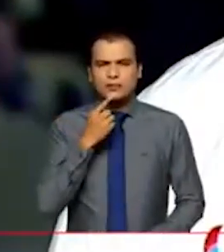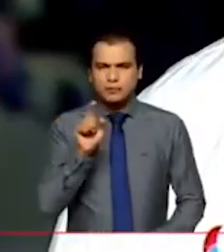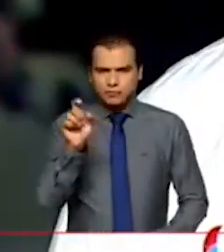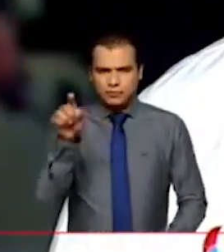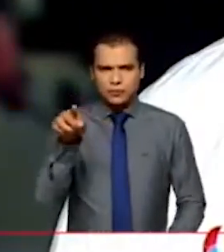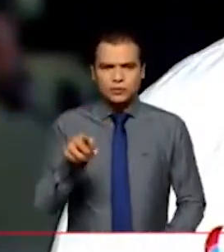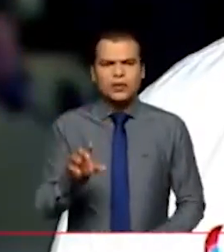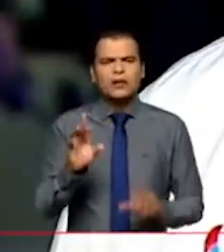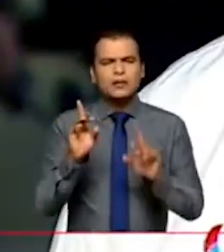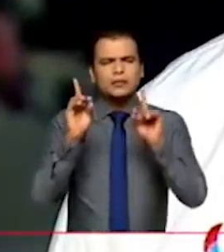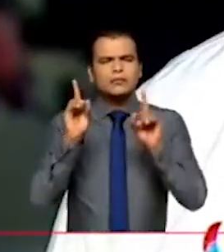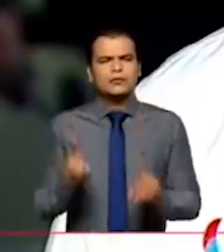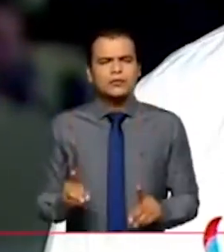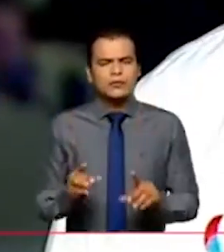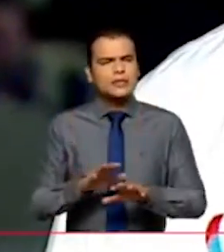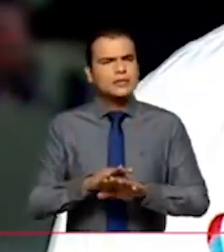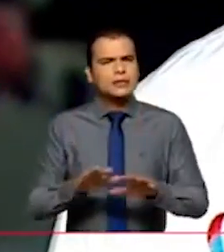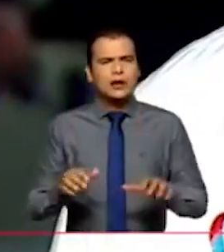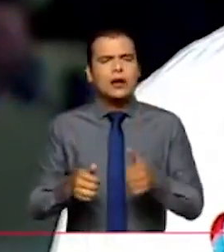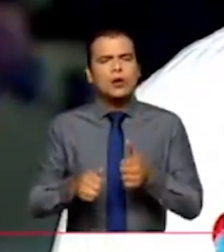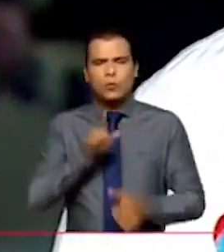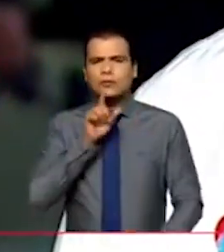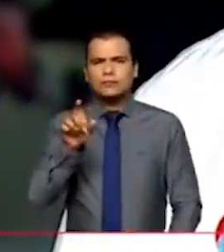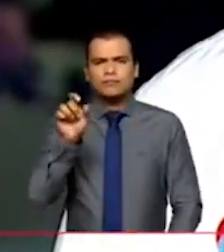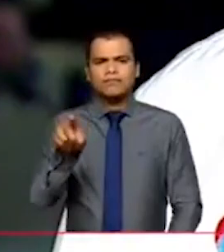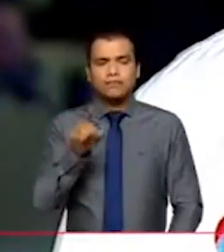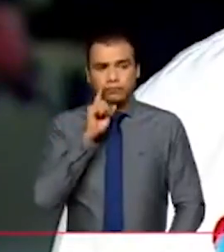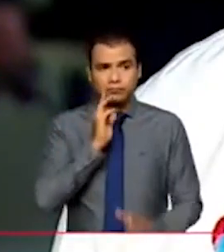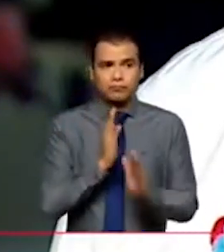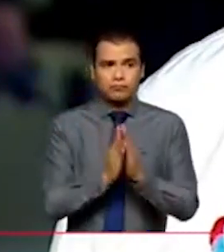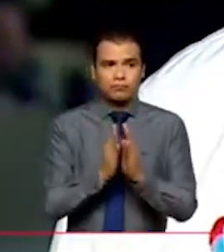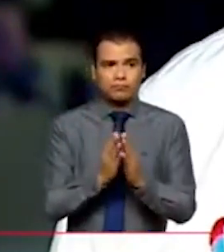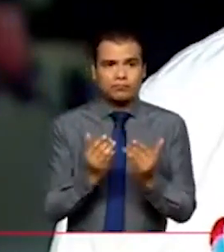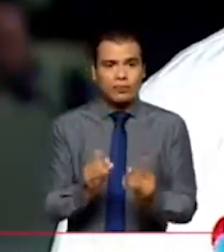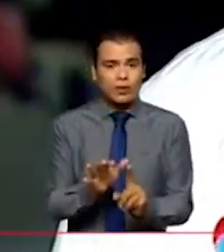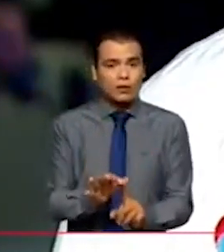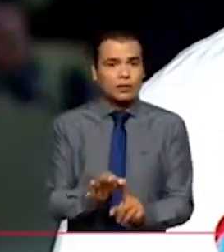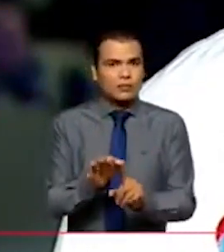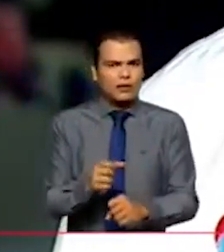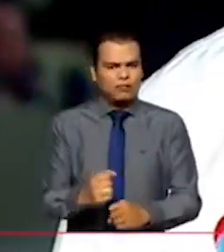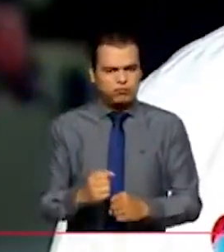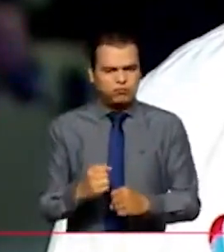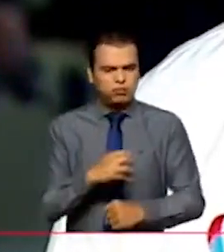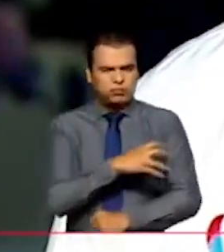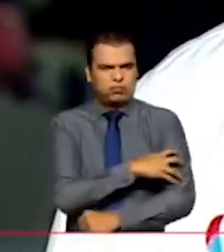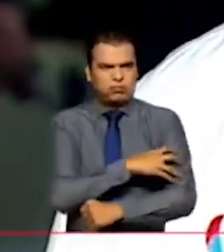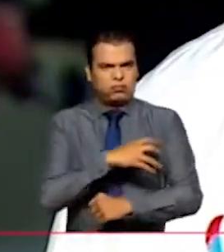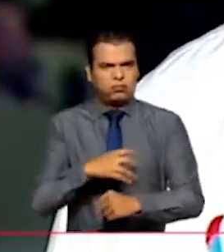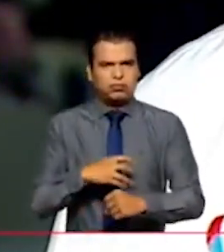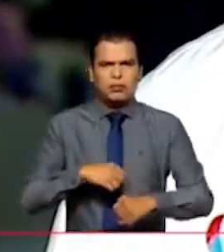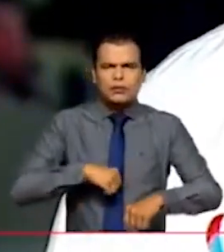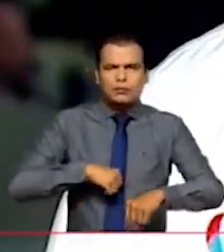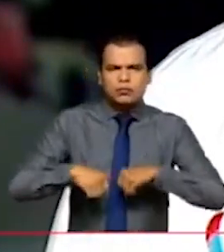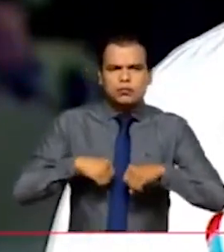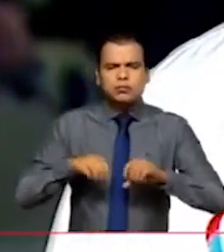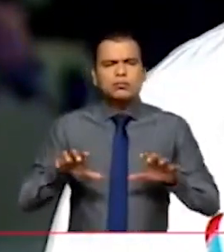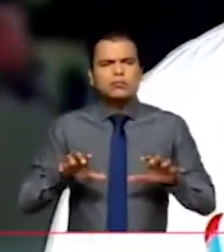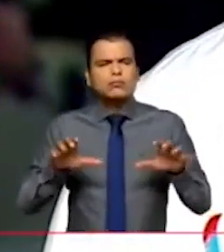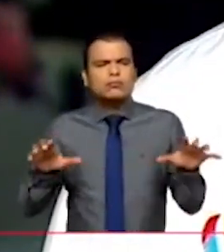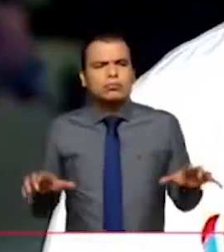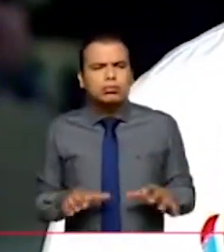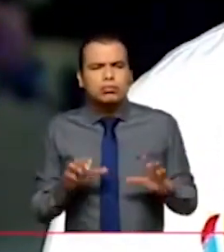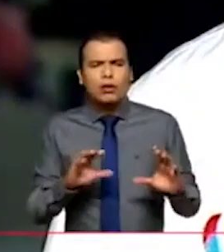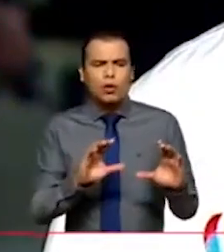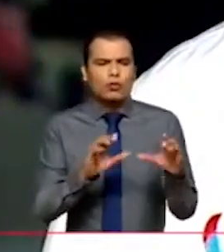Judy, televidentes, muy buenas noches. Pues mire, un despliegue operativo sin precedentes entre ejército y policía